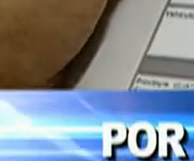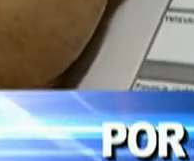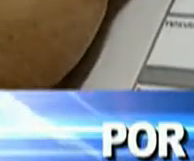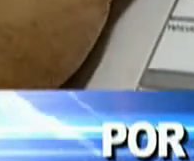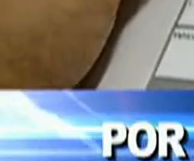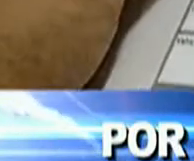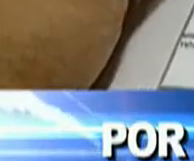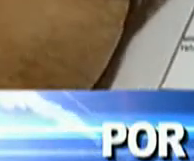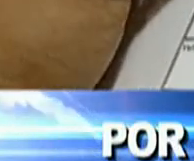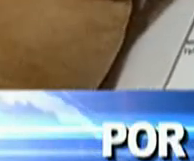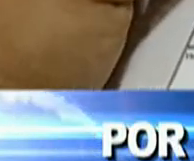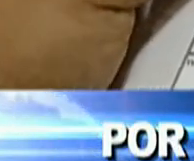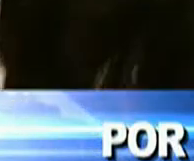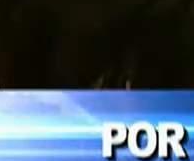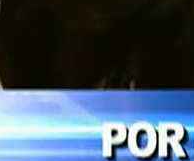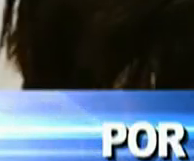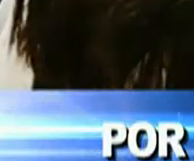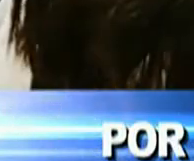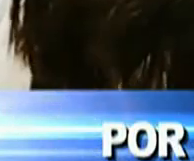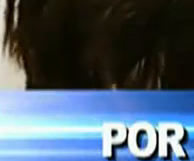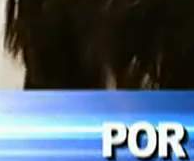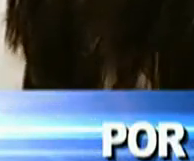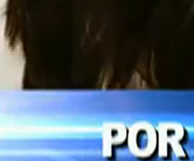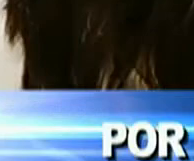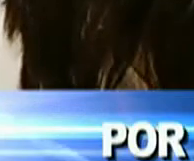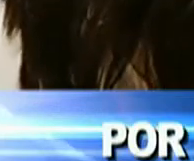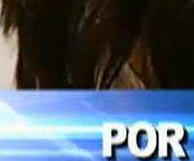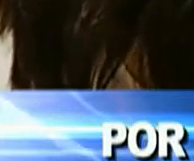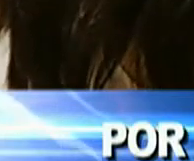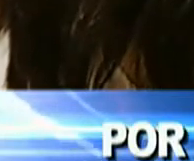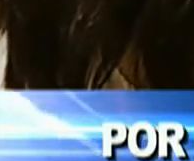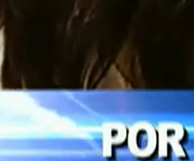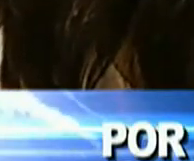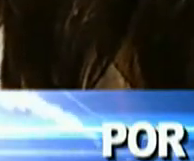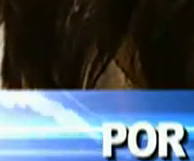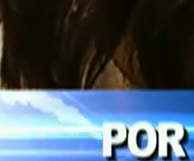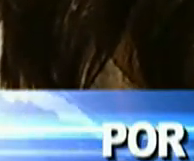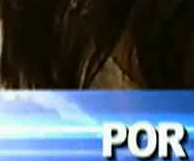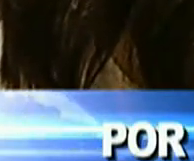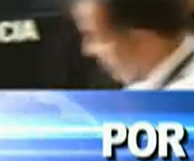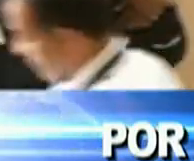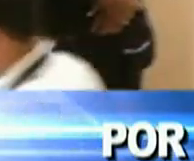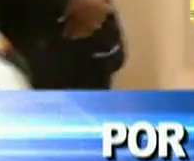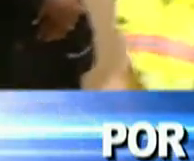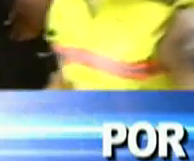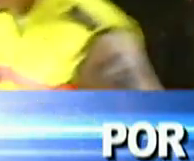Hoy acudió a la fiscalía a defenderse.